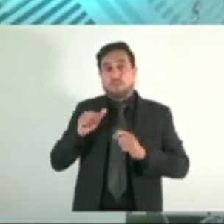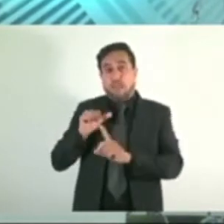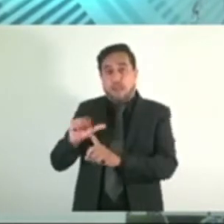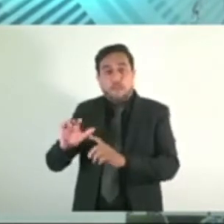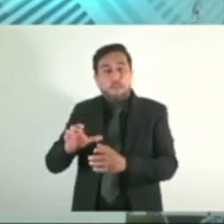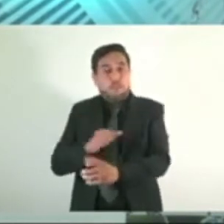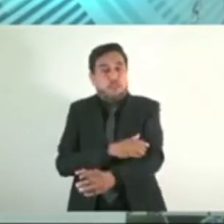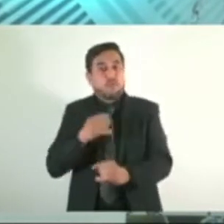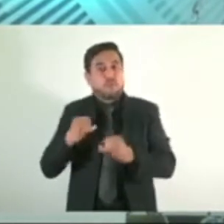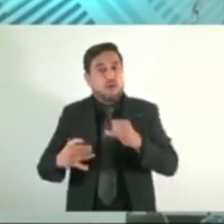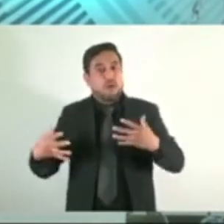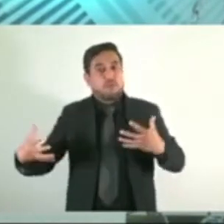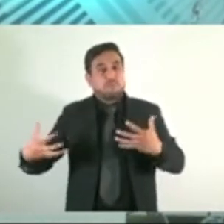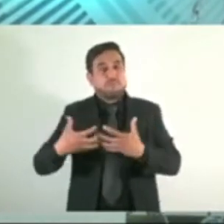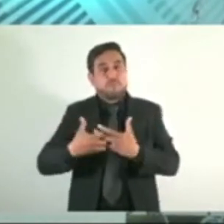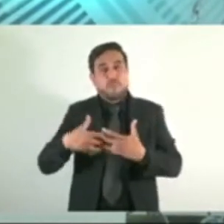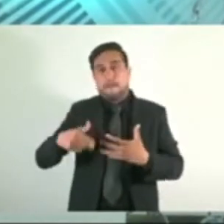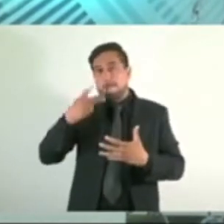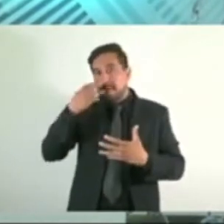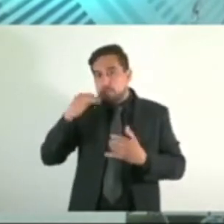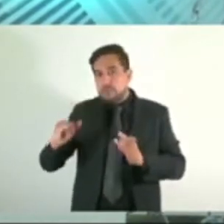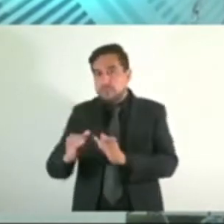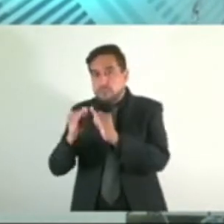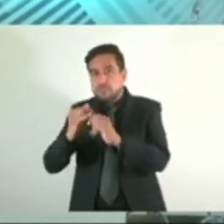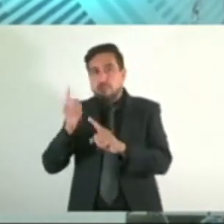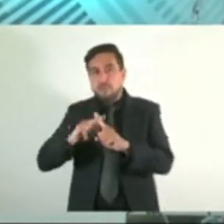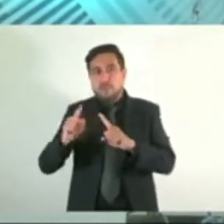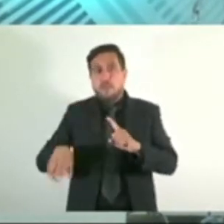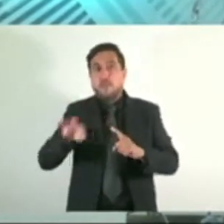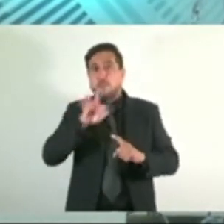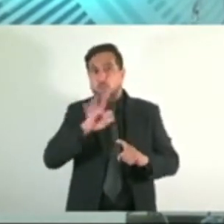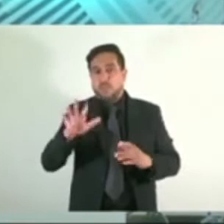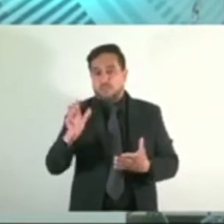para poder ir poco a poco avanzando en esta